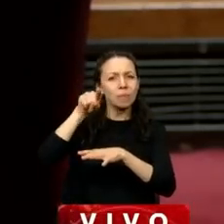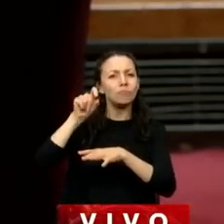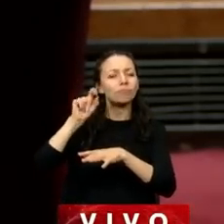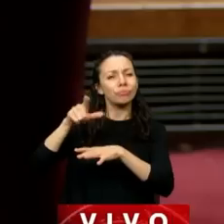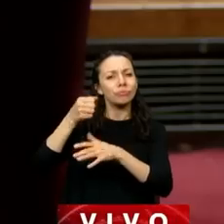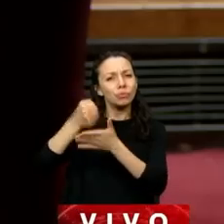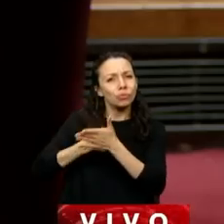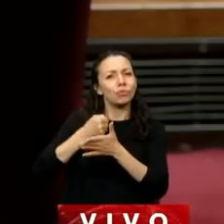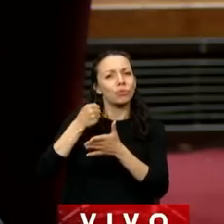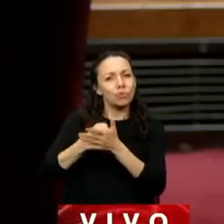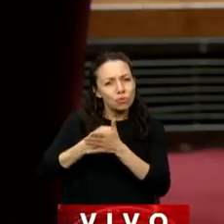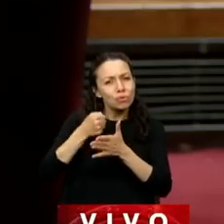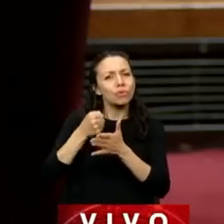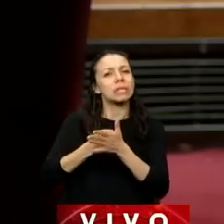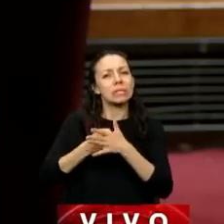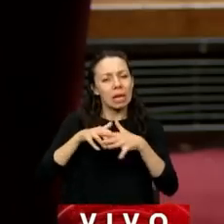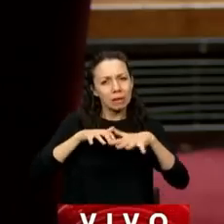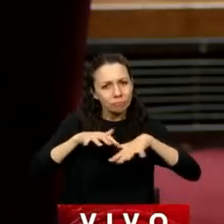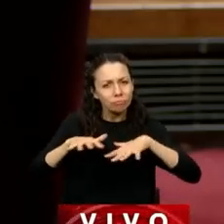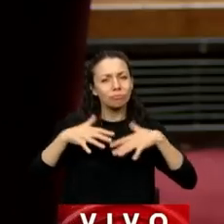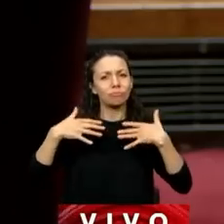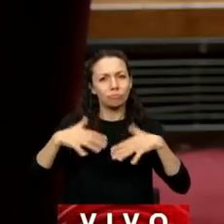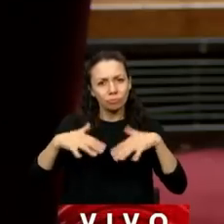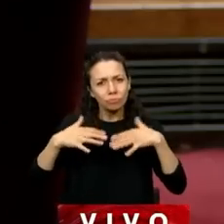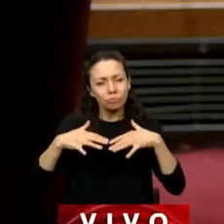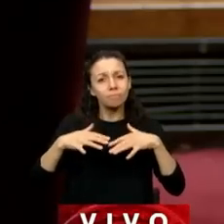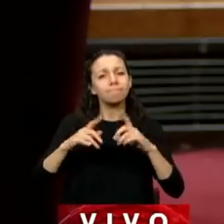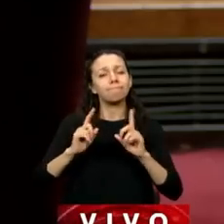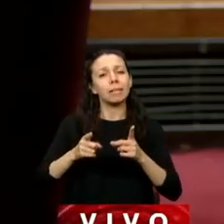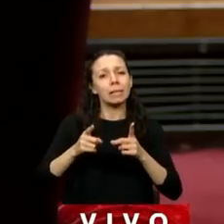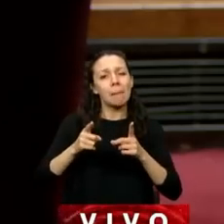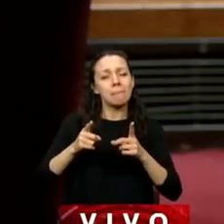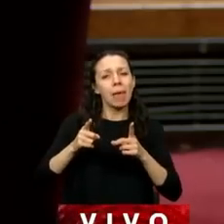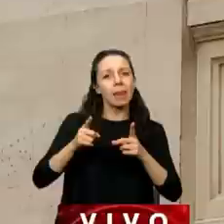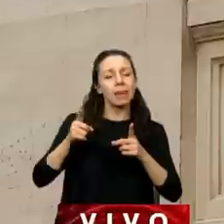lucha, que han batallado y que son en parte